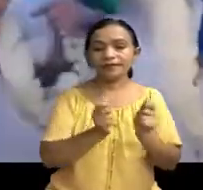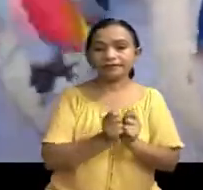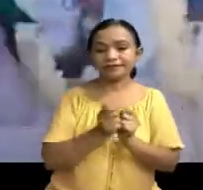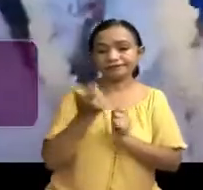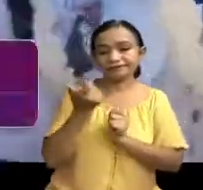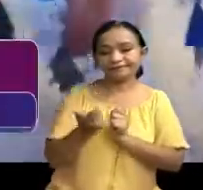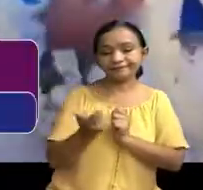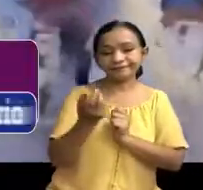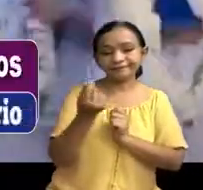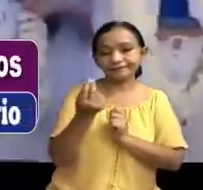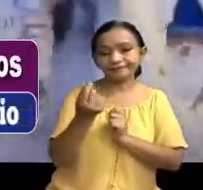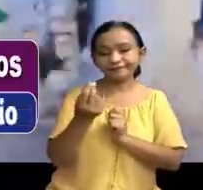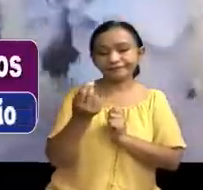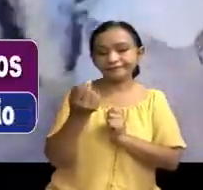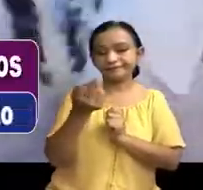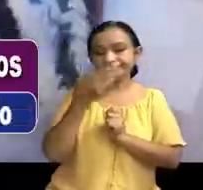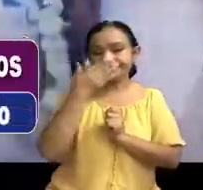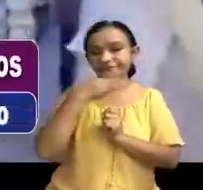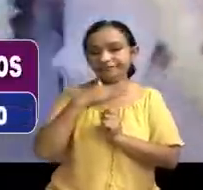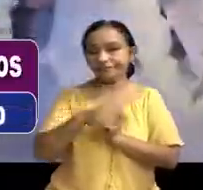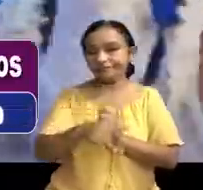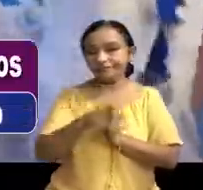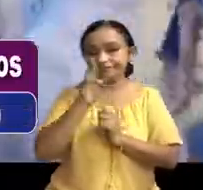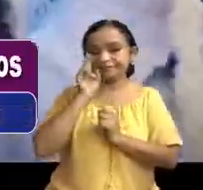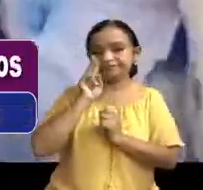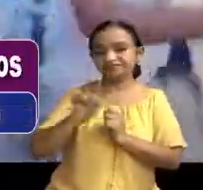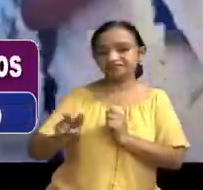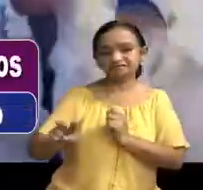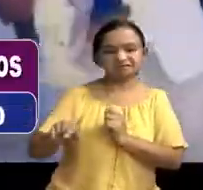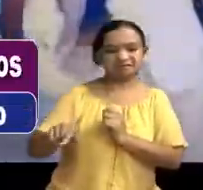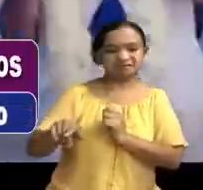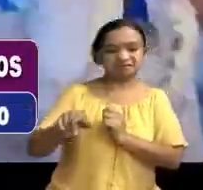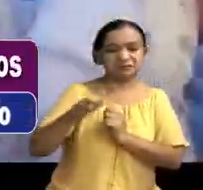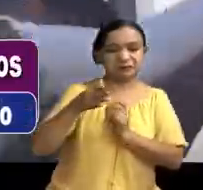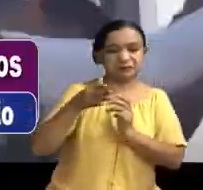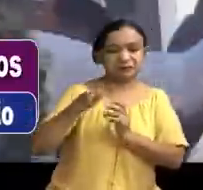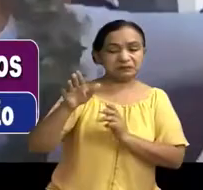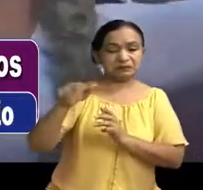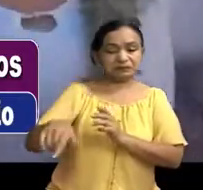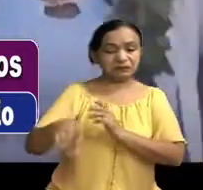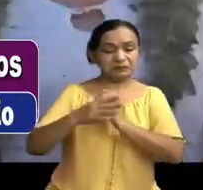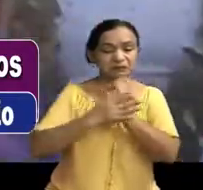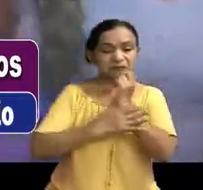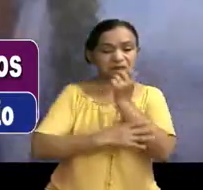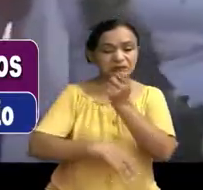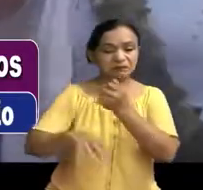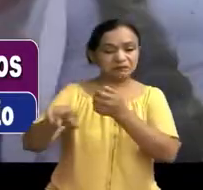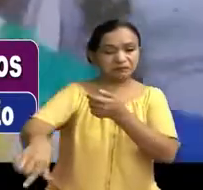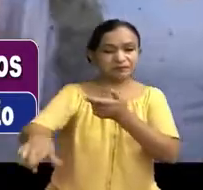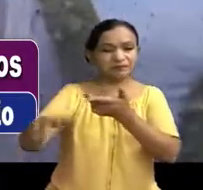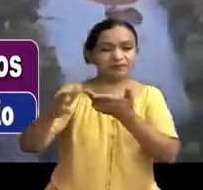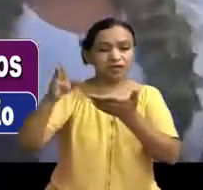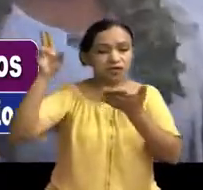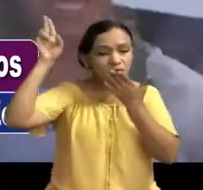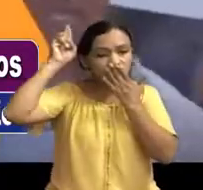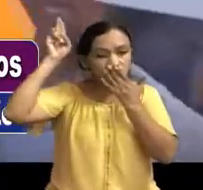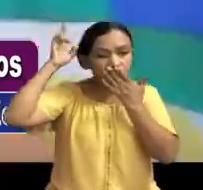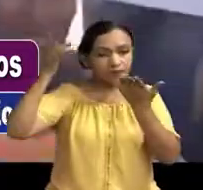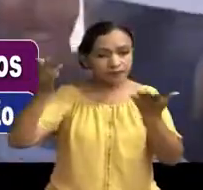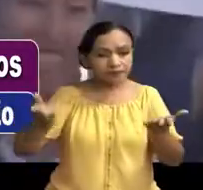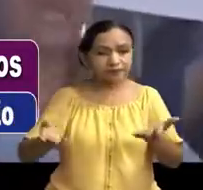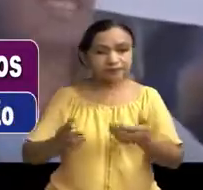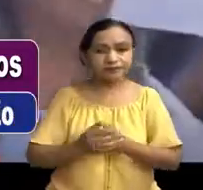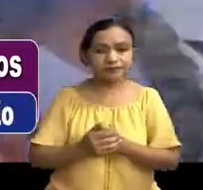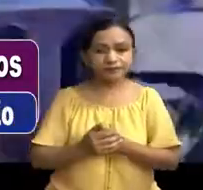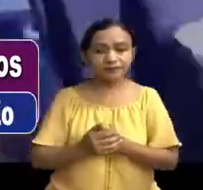oligárquicas fascistas, que ven como inferior, como personas de tercera, cuarta, quinta categoría a los indígenas. Y son